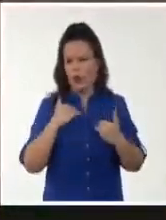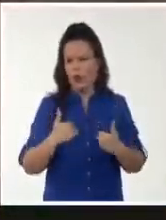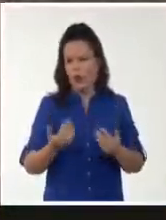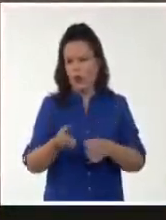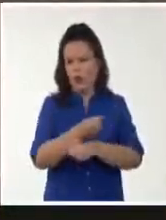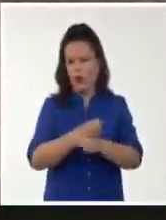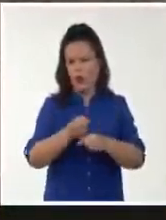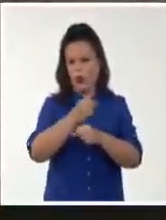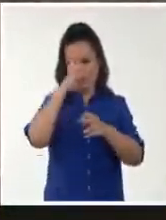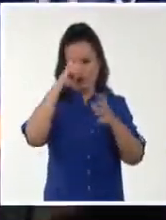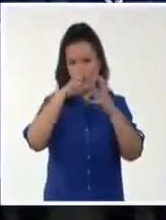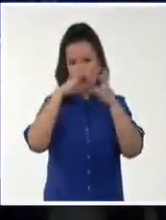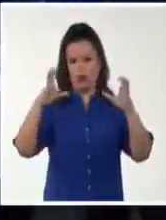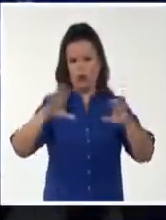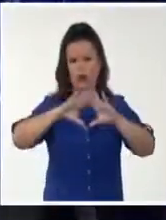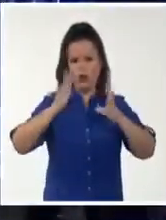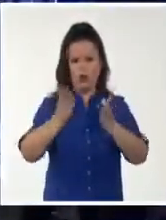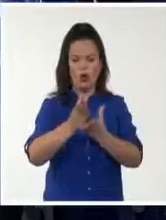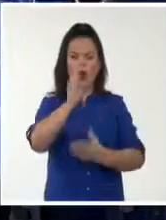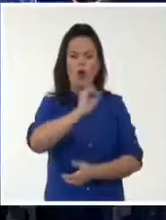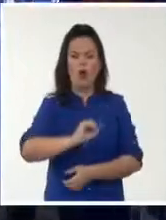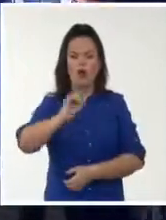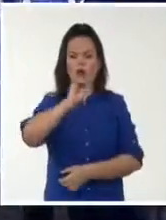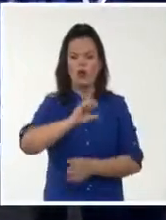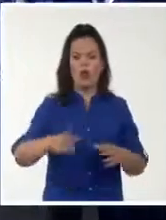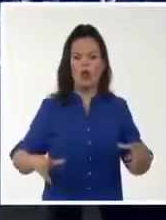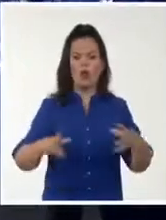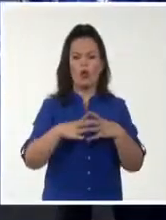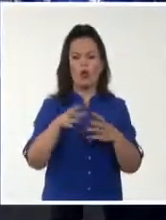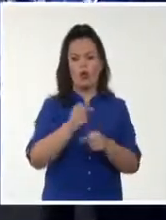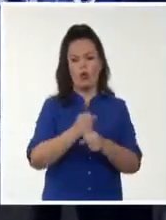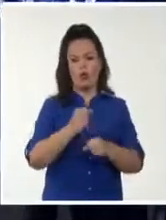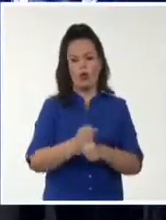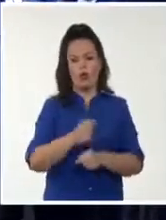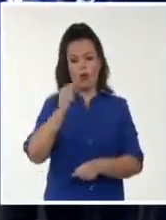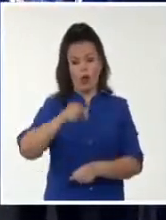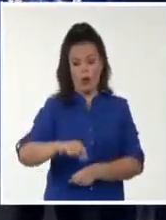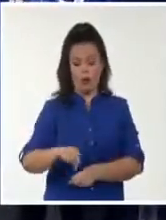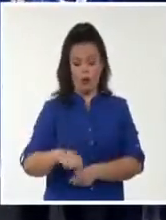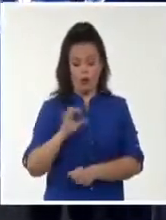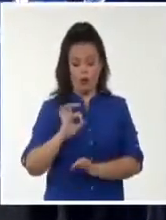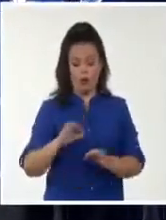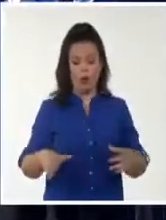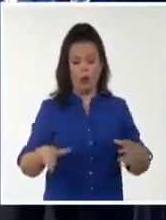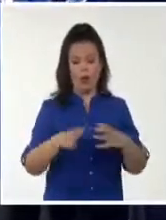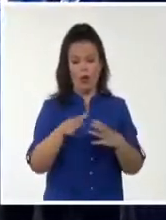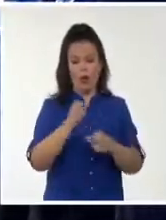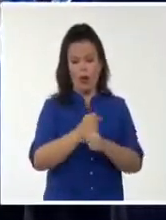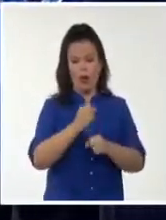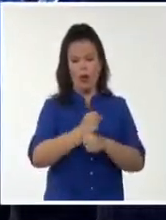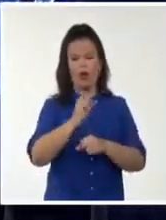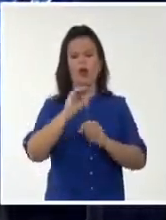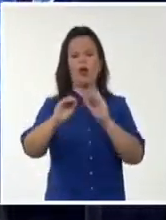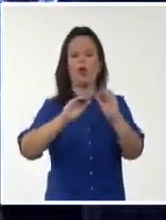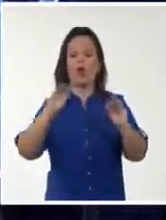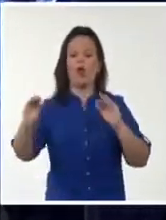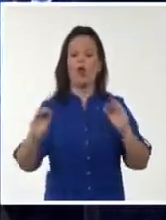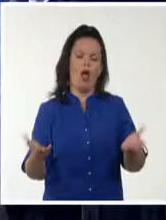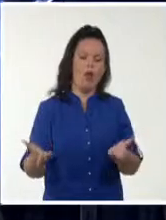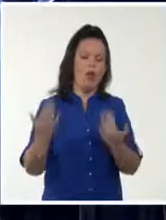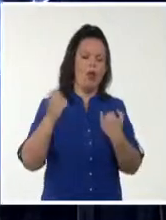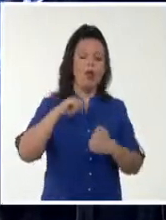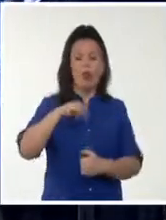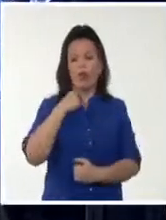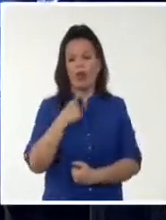de los colectivos laborales del colectivo lograda que reunió los trabajadores primero el que yo dije que va a hacer es criticar el modelo de